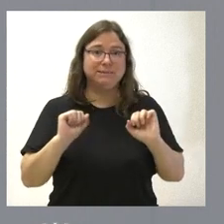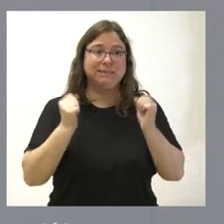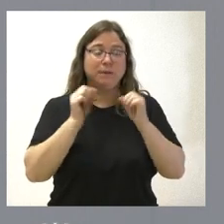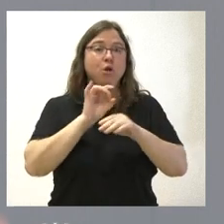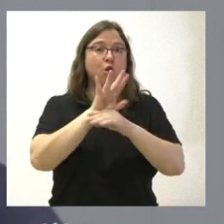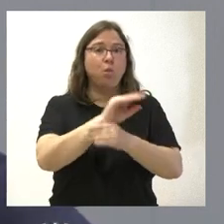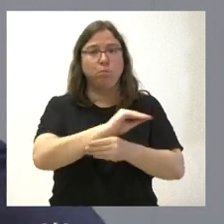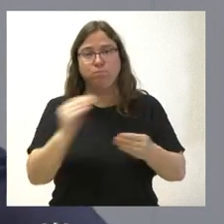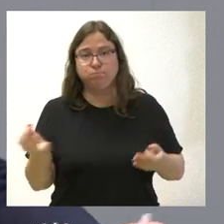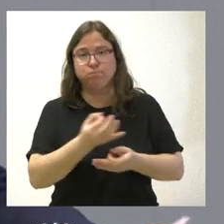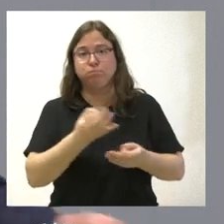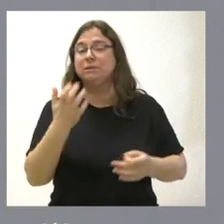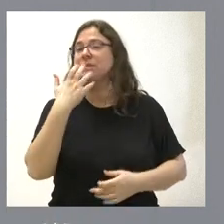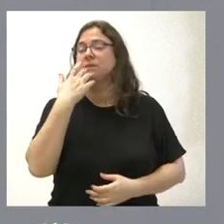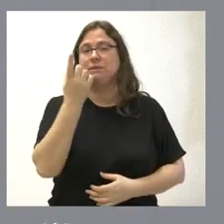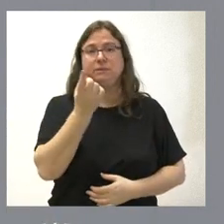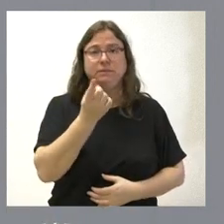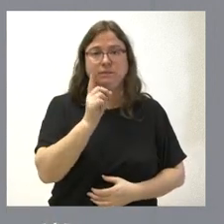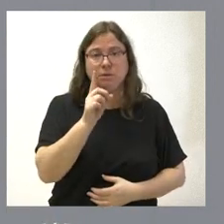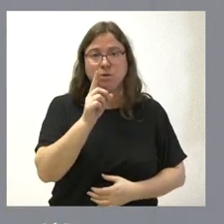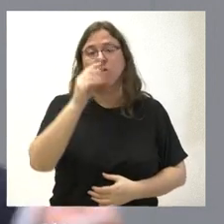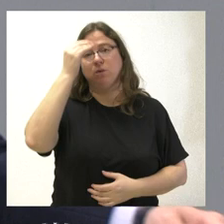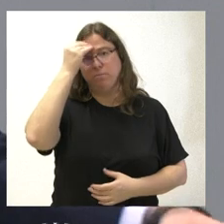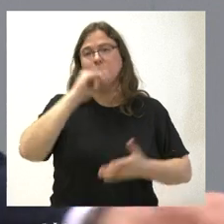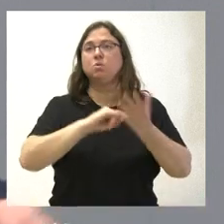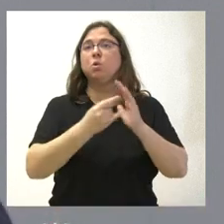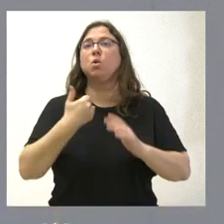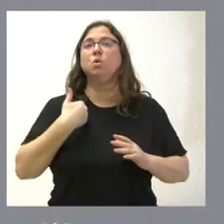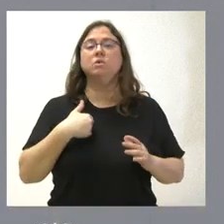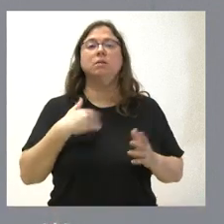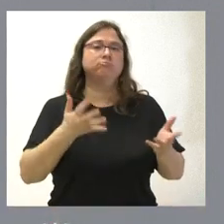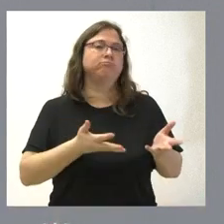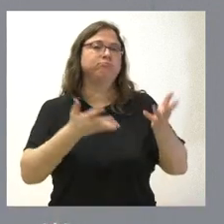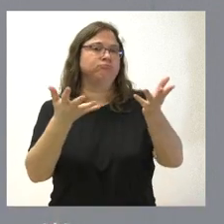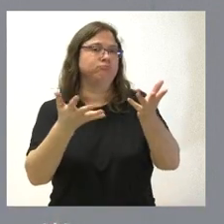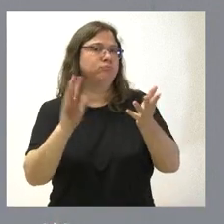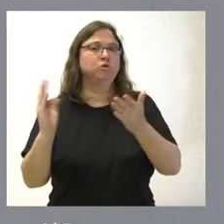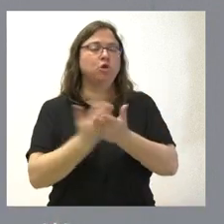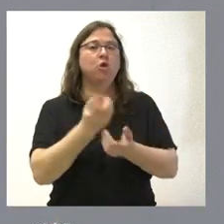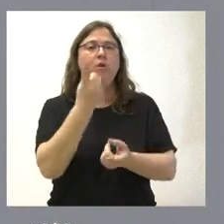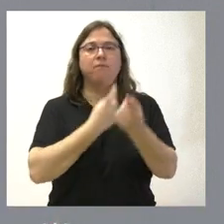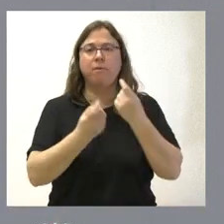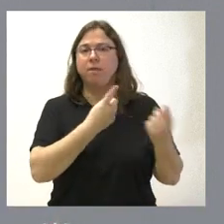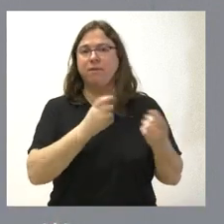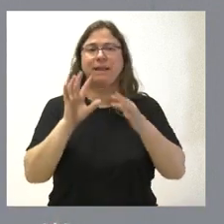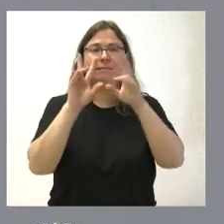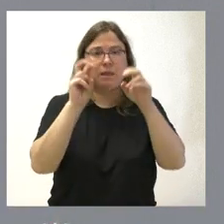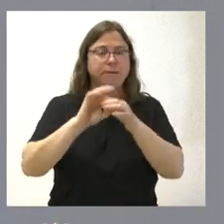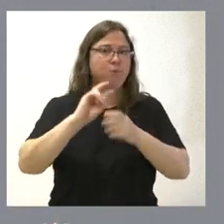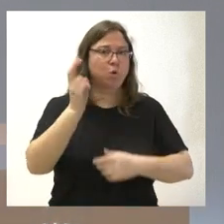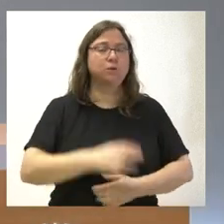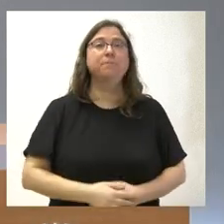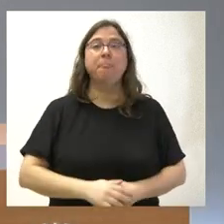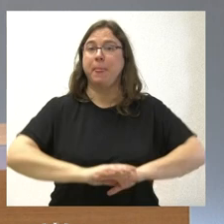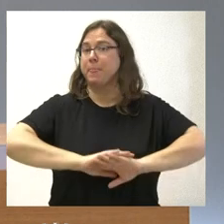correctamente y si no es así pues creo que se ha podido solucionar y por tanto está a su disposición toda la información que precisen sobre este asunto sobre cualquier otro y sin